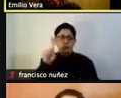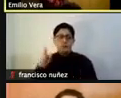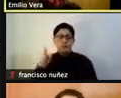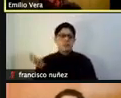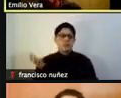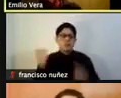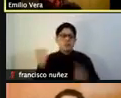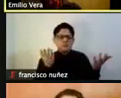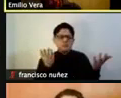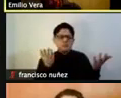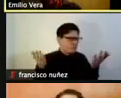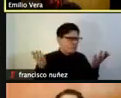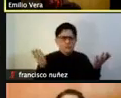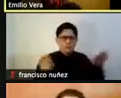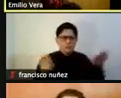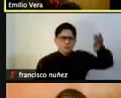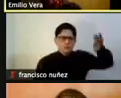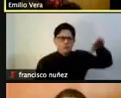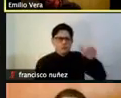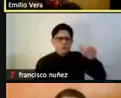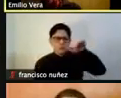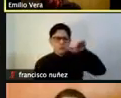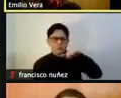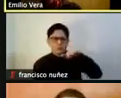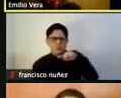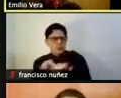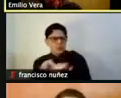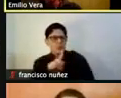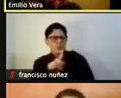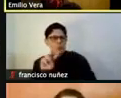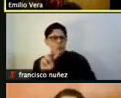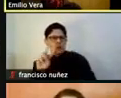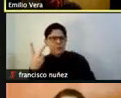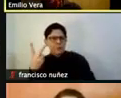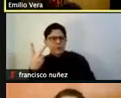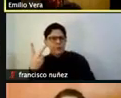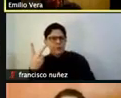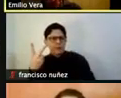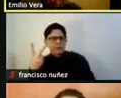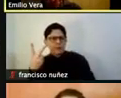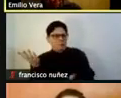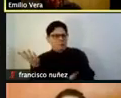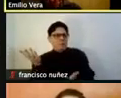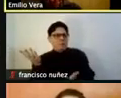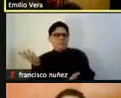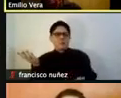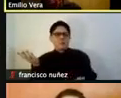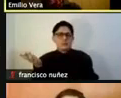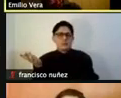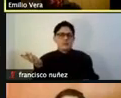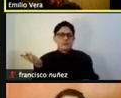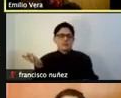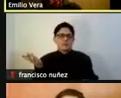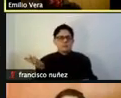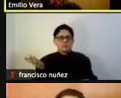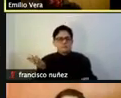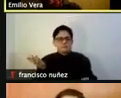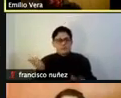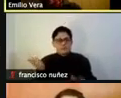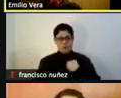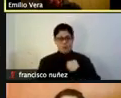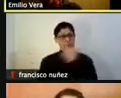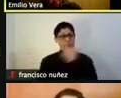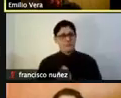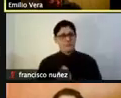es completamente un artefacto. Y que alguien que en una de esas lo pillan volando abajo,